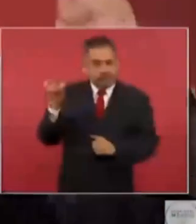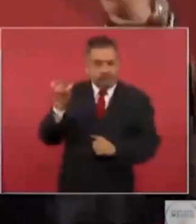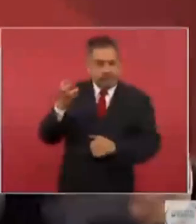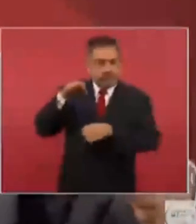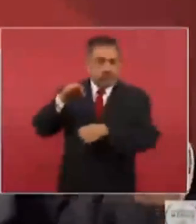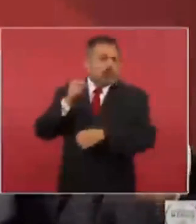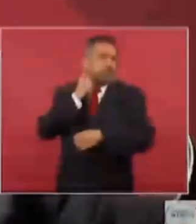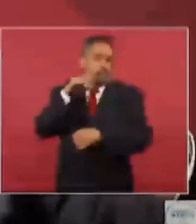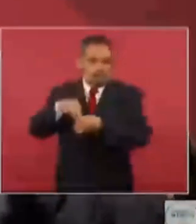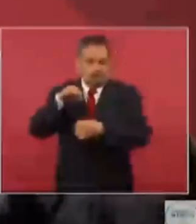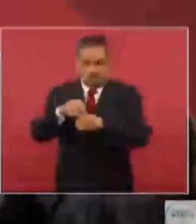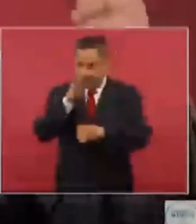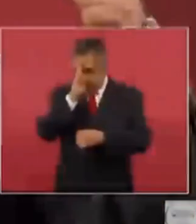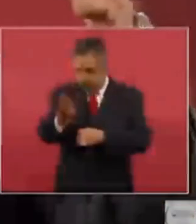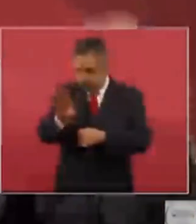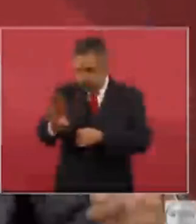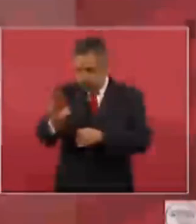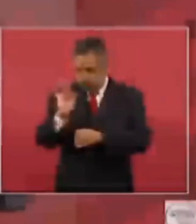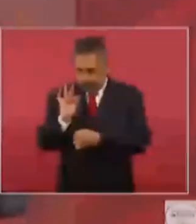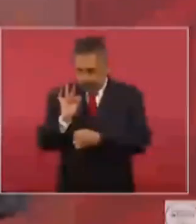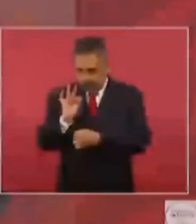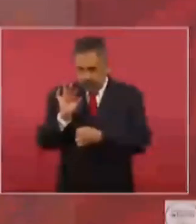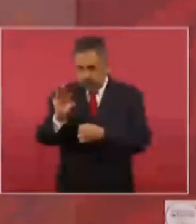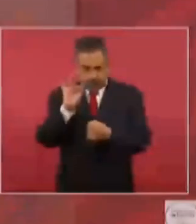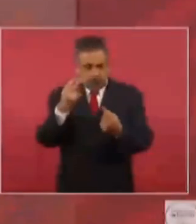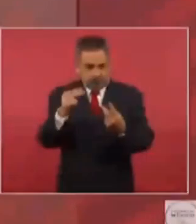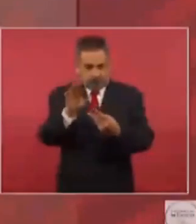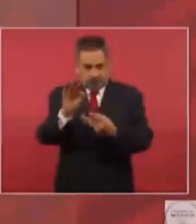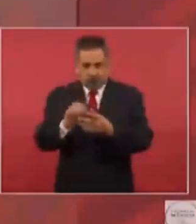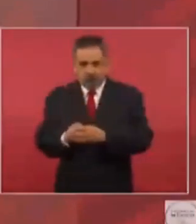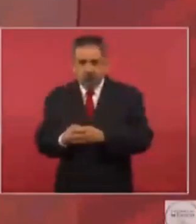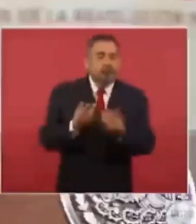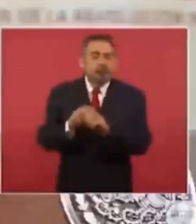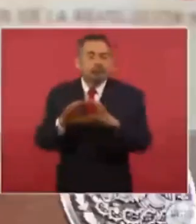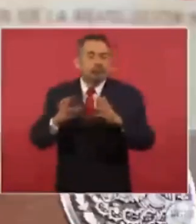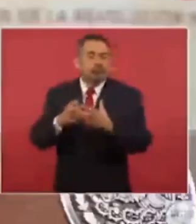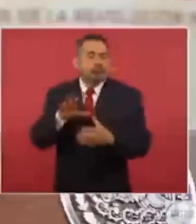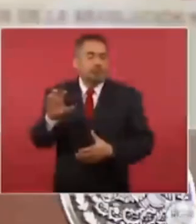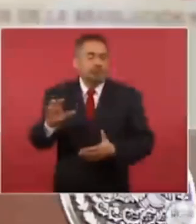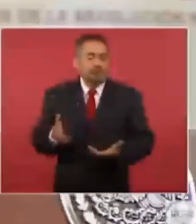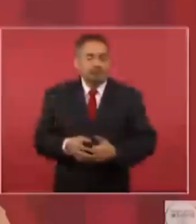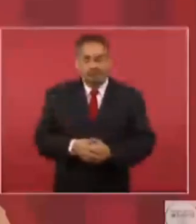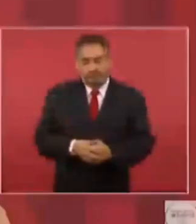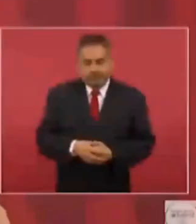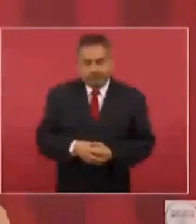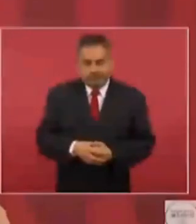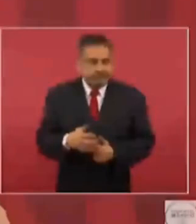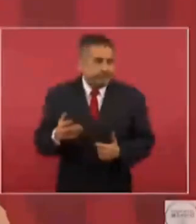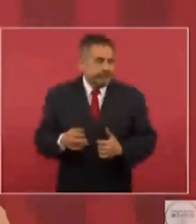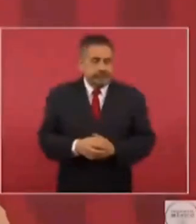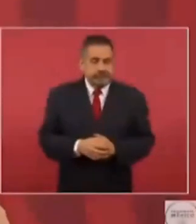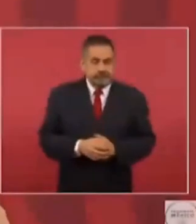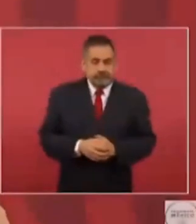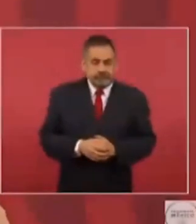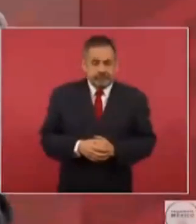quiere que se les bajen los sueldos a los consejeros como Lorenzo Córdoba, quieren que se le quite la mitad de